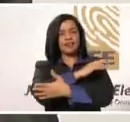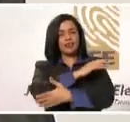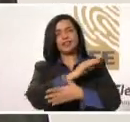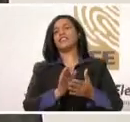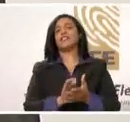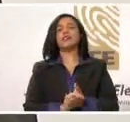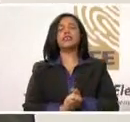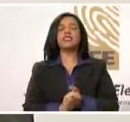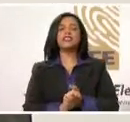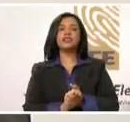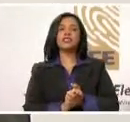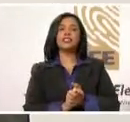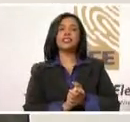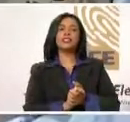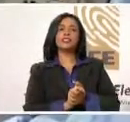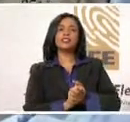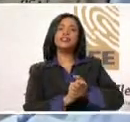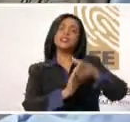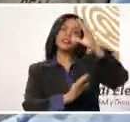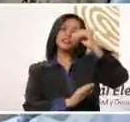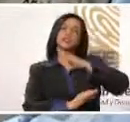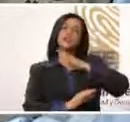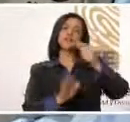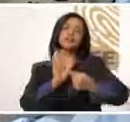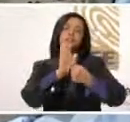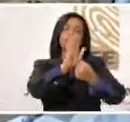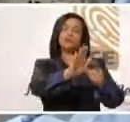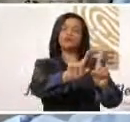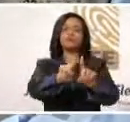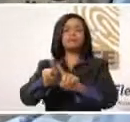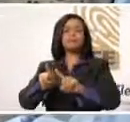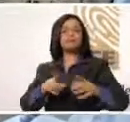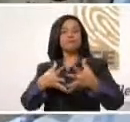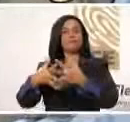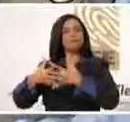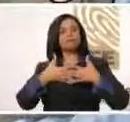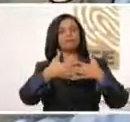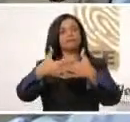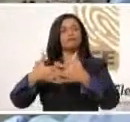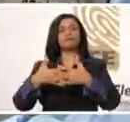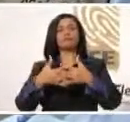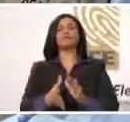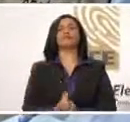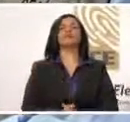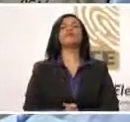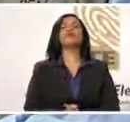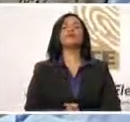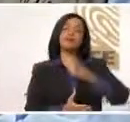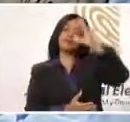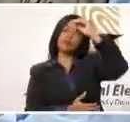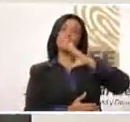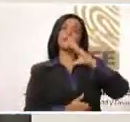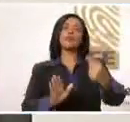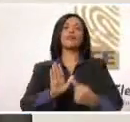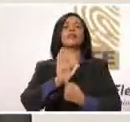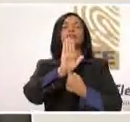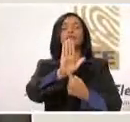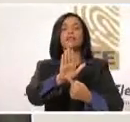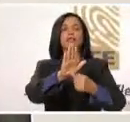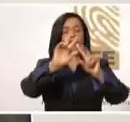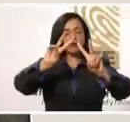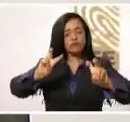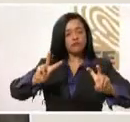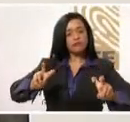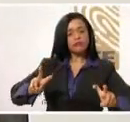de observación de la Organización de los Estados Americanos, OEA, señores representantes de la misión de observación de la